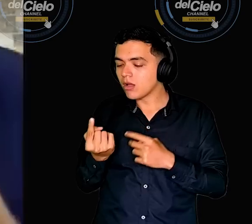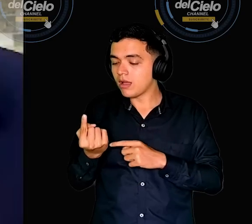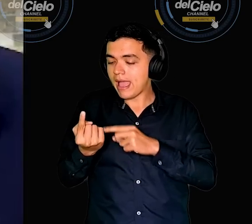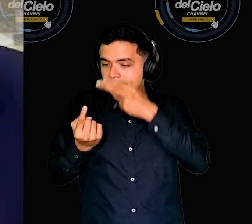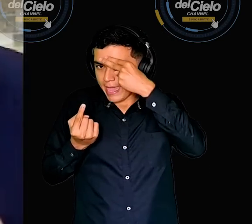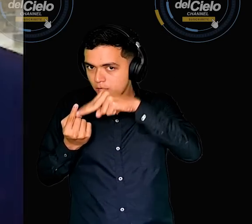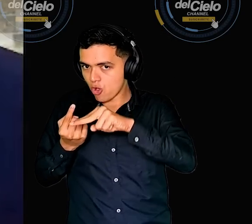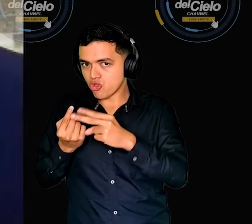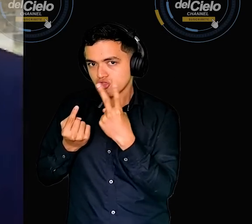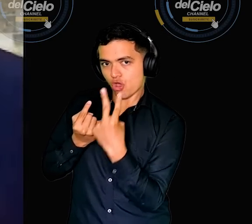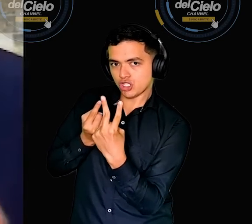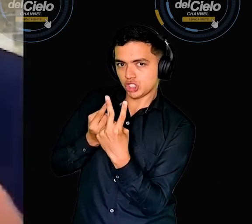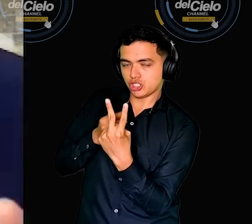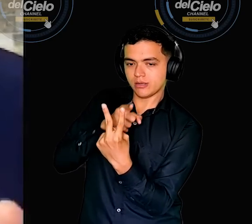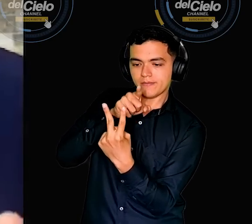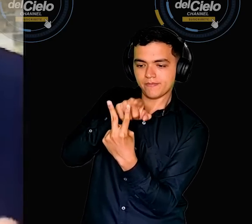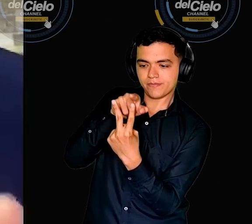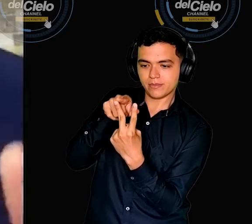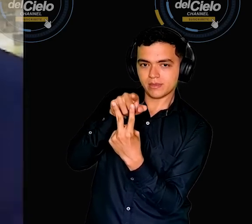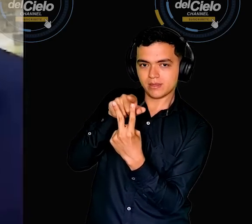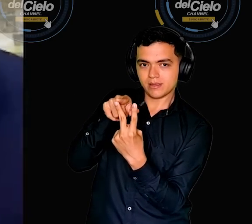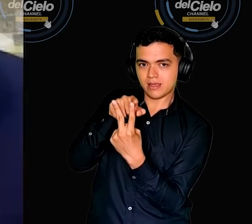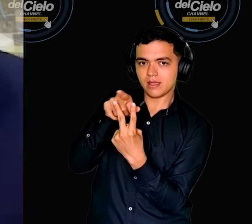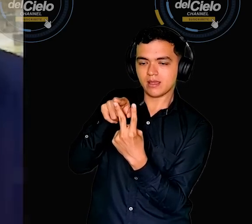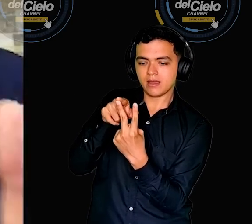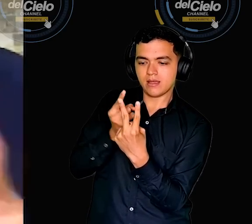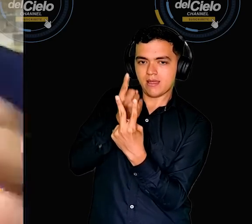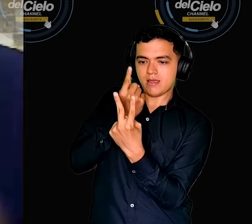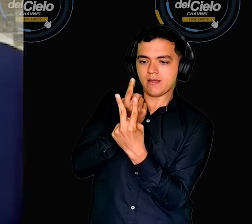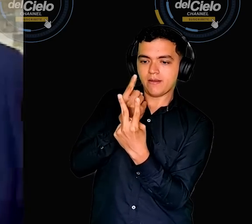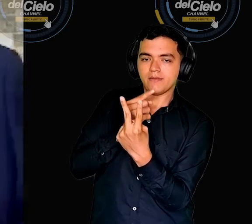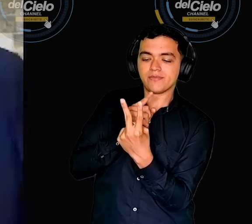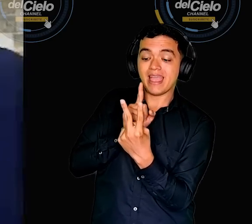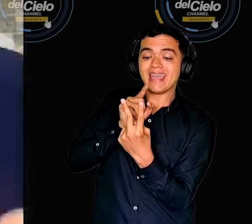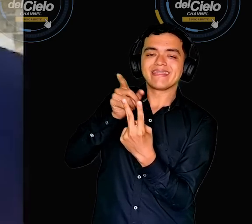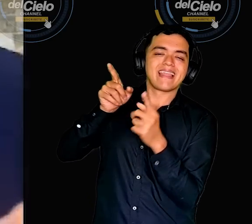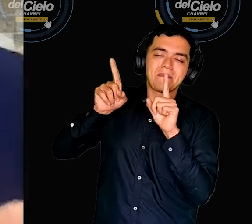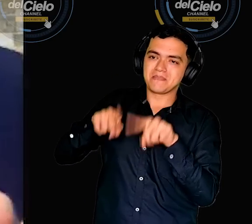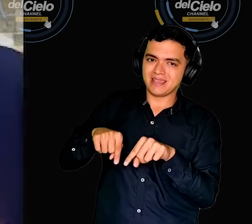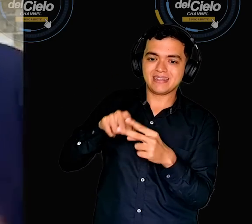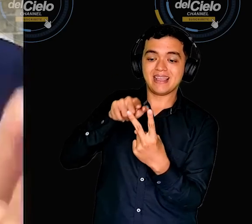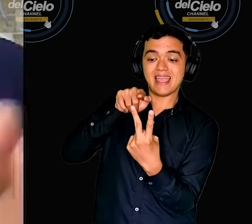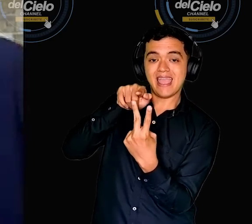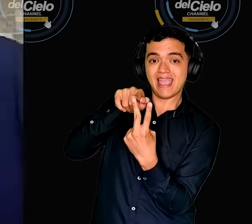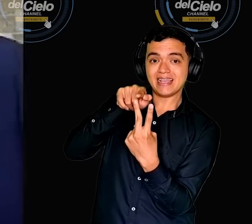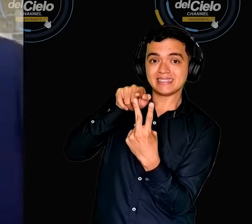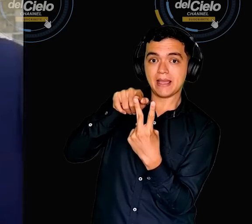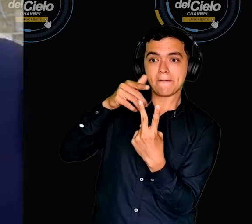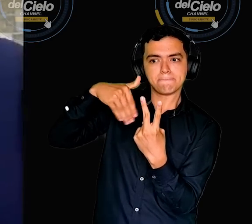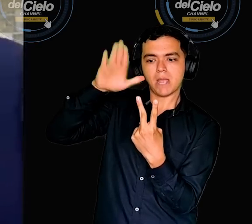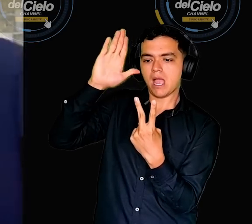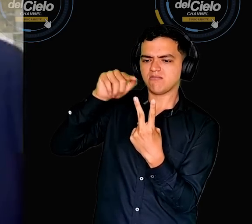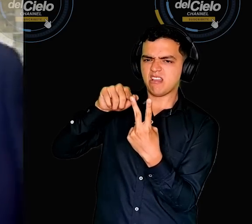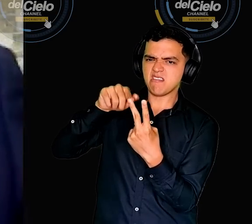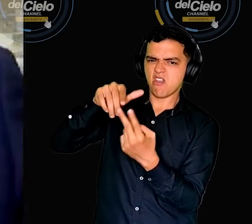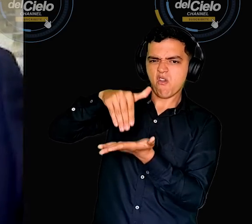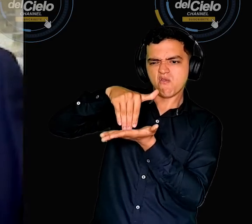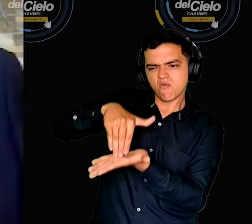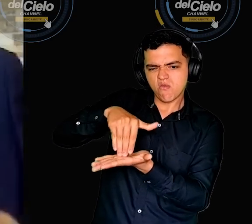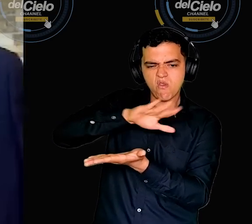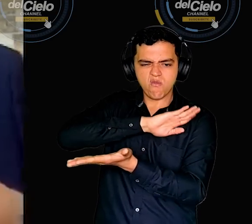una situación que Abraham no podía evitar, porque era así. Entonces, claro, parecía que